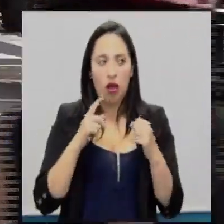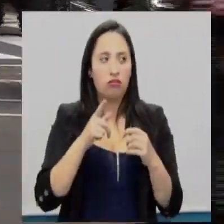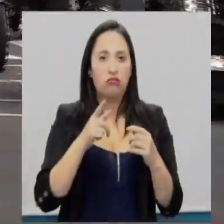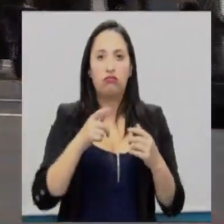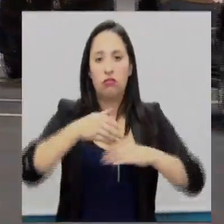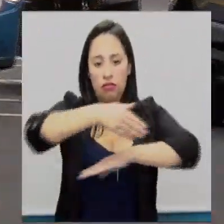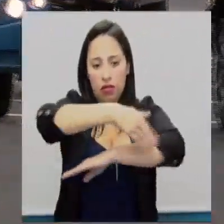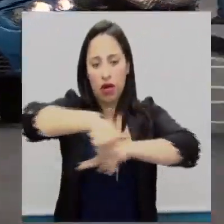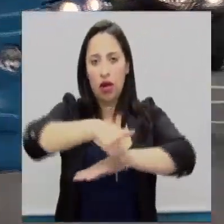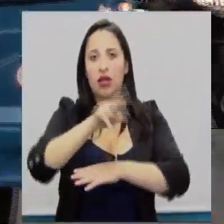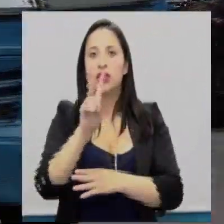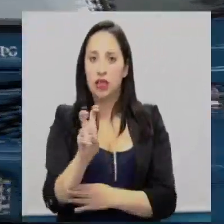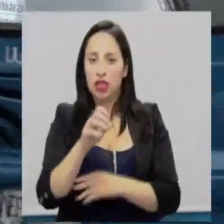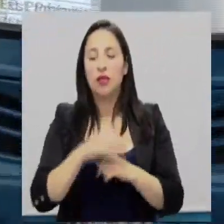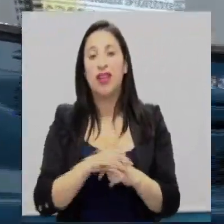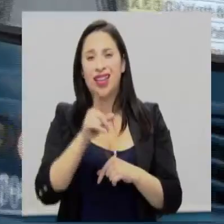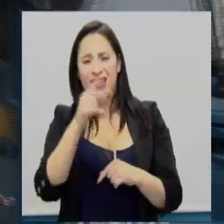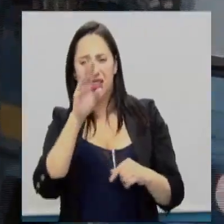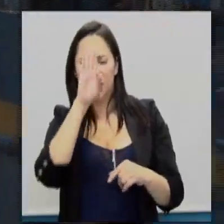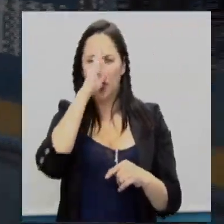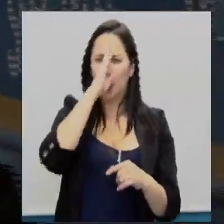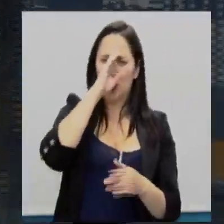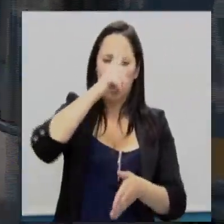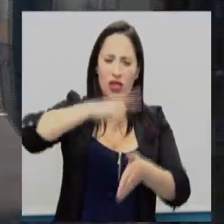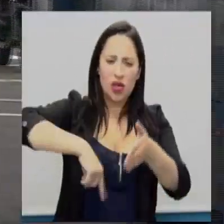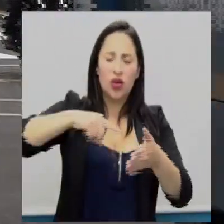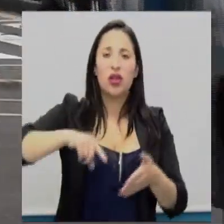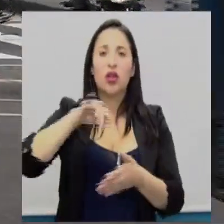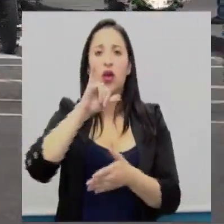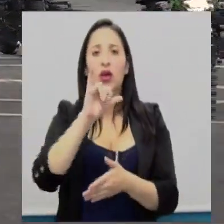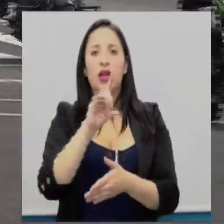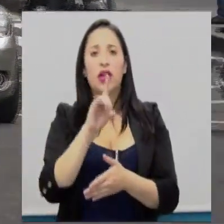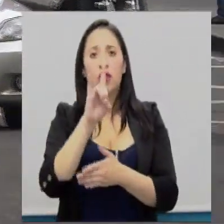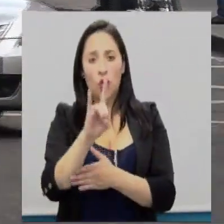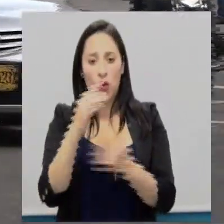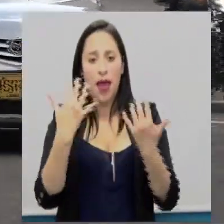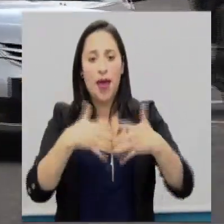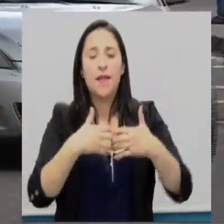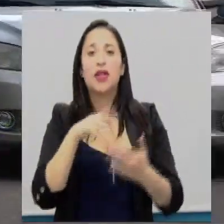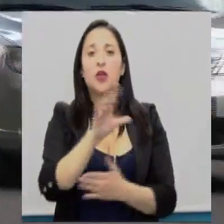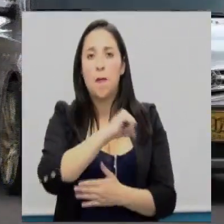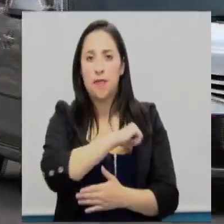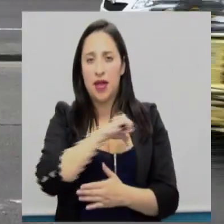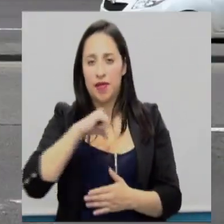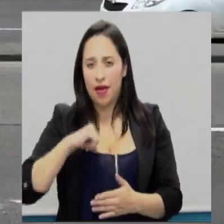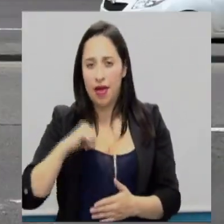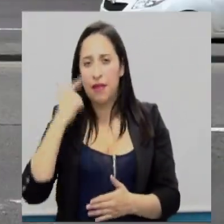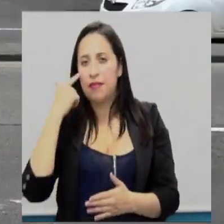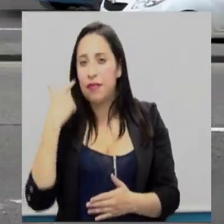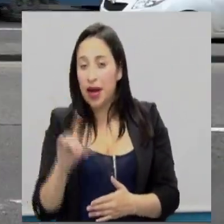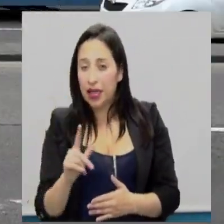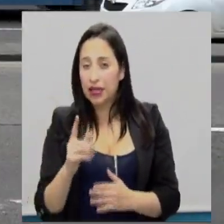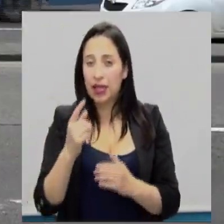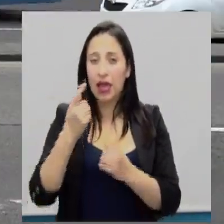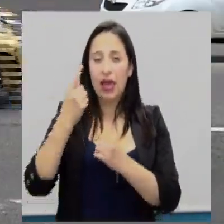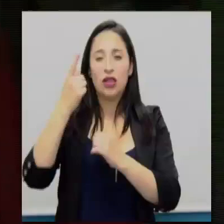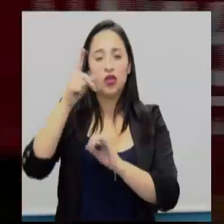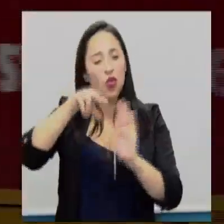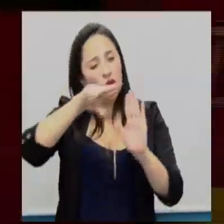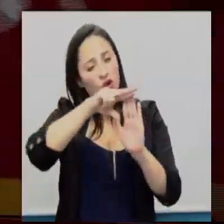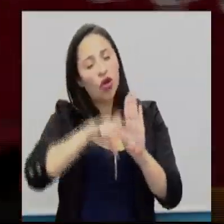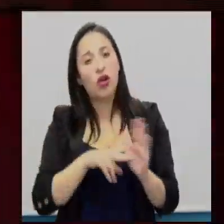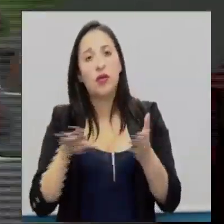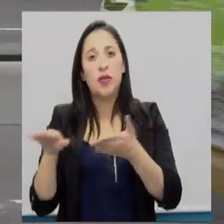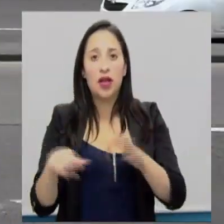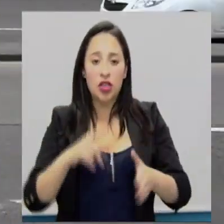séptima. Al mismo tiempo, hay dudas en varios de los contratos celebrados entre el IDU y empresas privadas, por presuntamente no cumplir con los